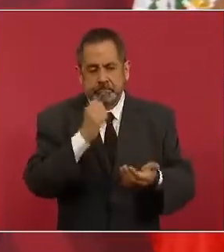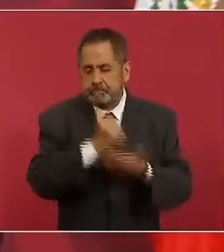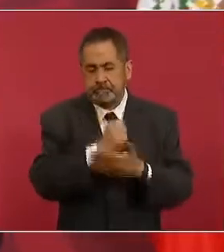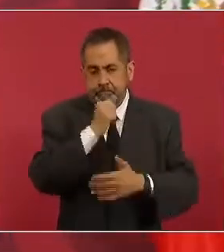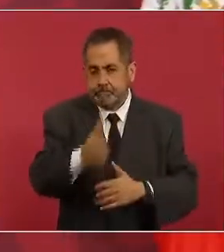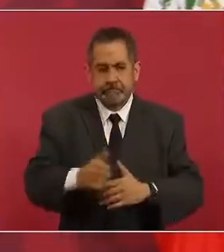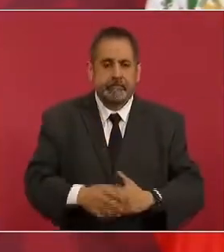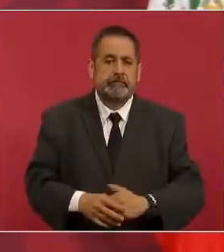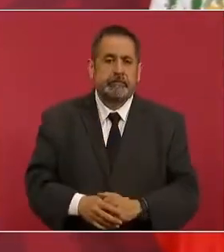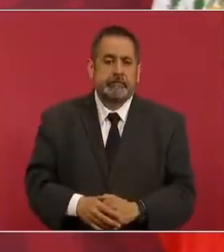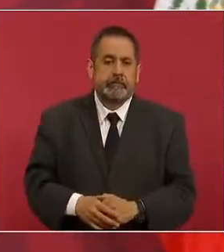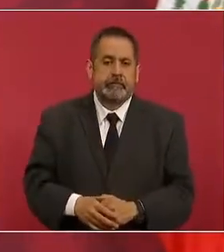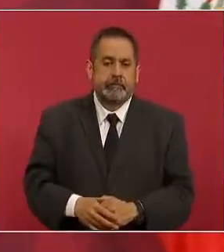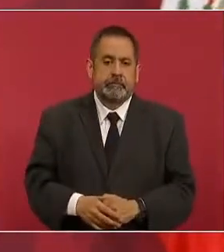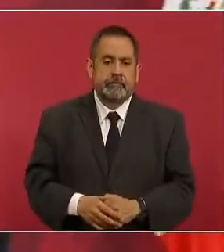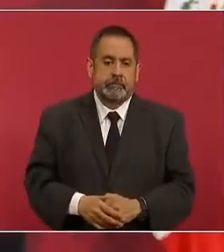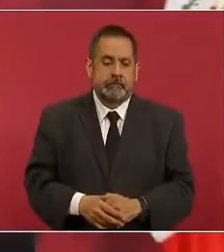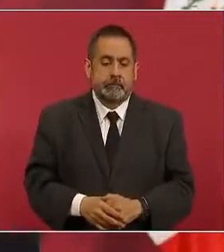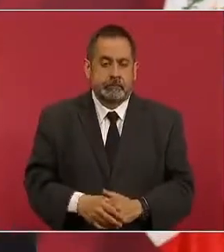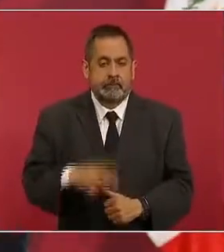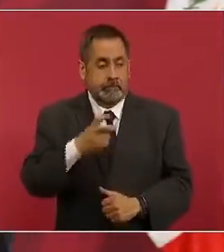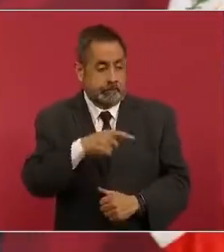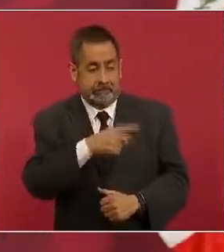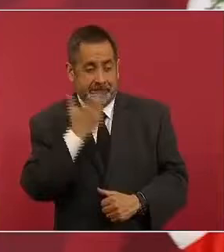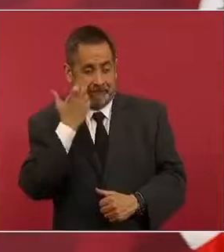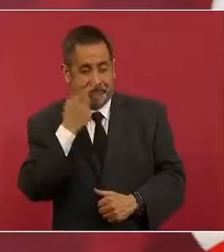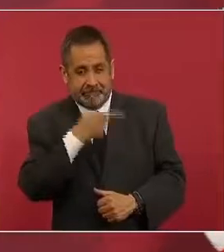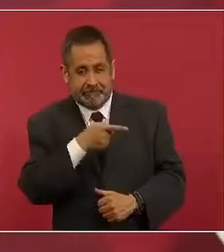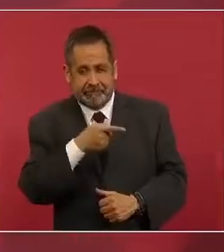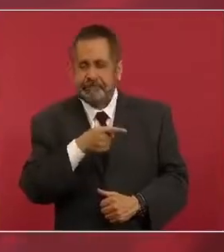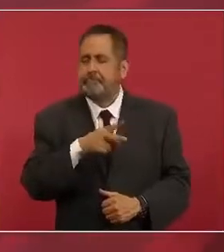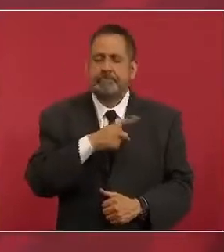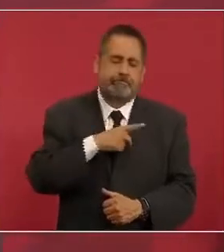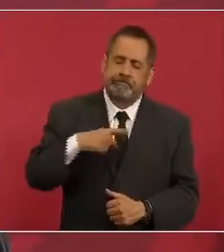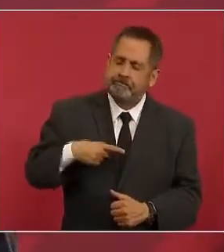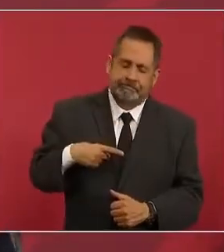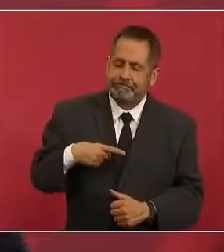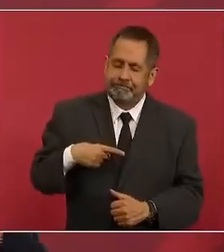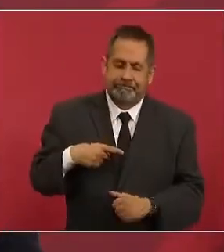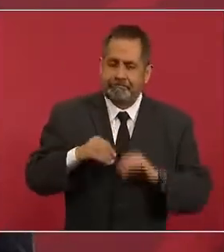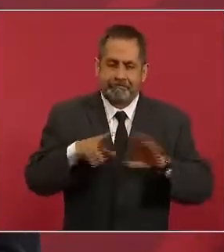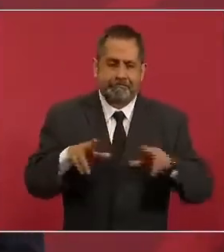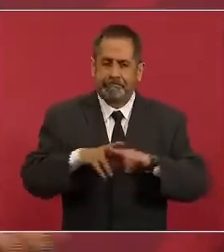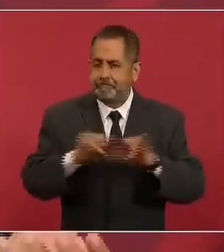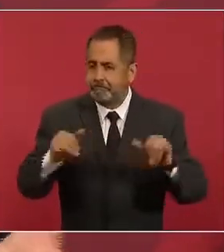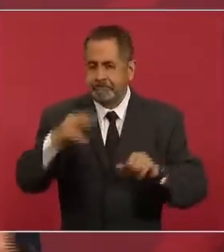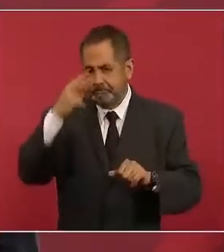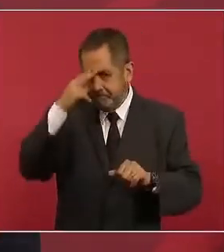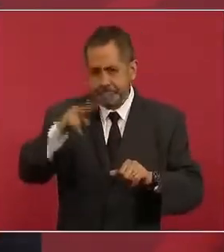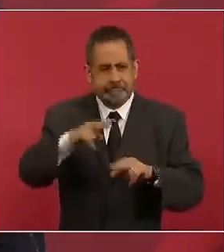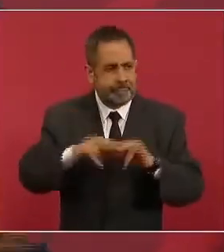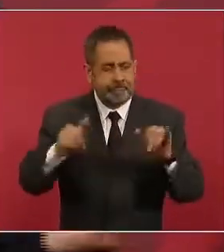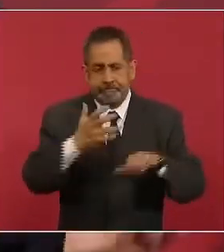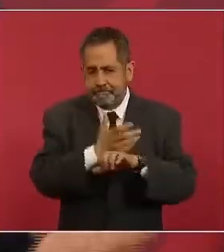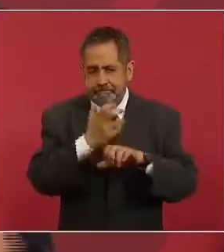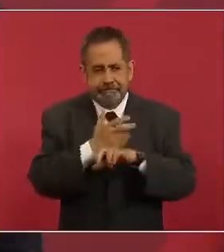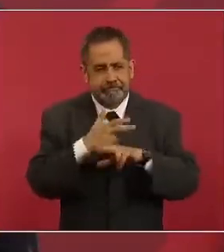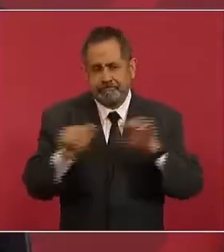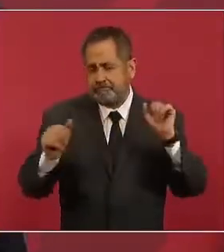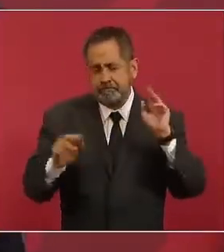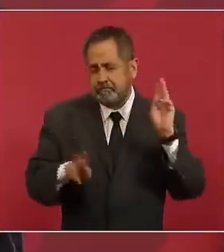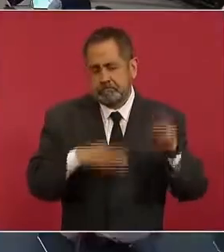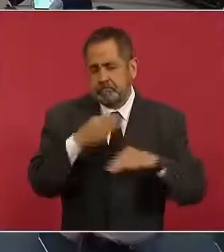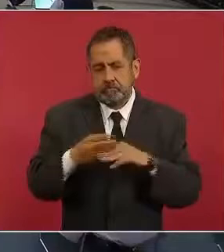Entonces, esa especulación pues no debe de existir ni en México, ni en Estados Unidos, ni en ningún